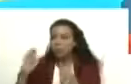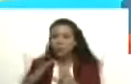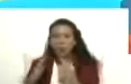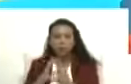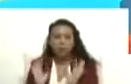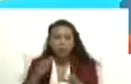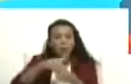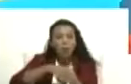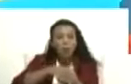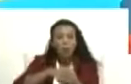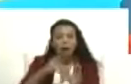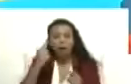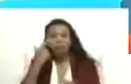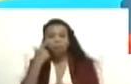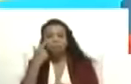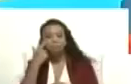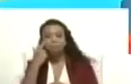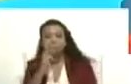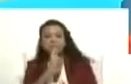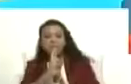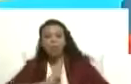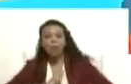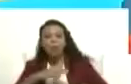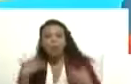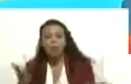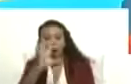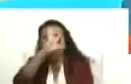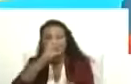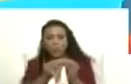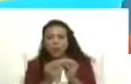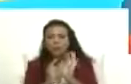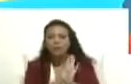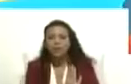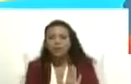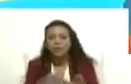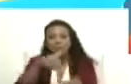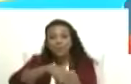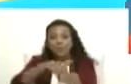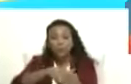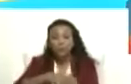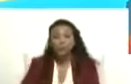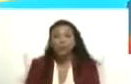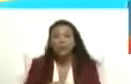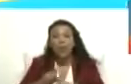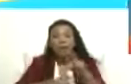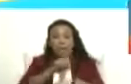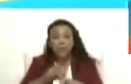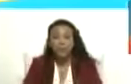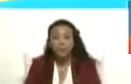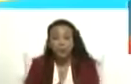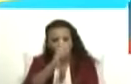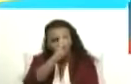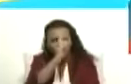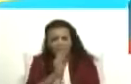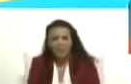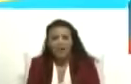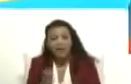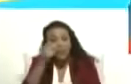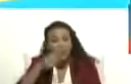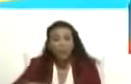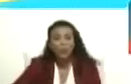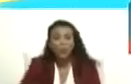casa hasta que no emita su opinión en este referendo histórico. Como un homenaje a ese